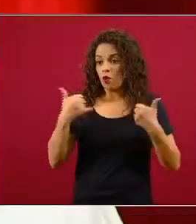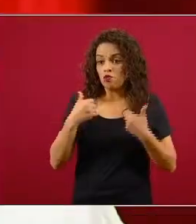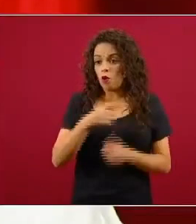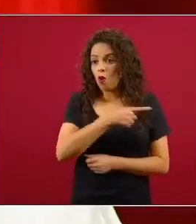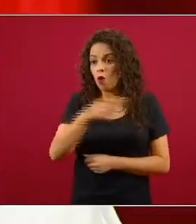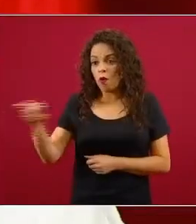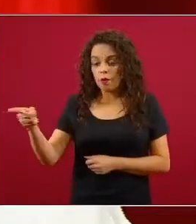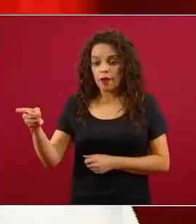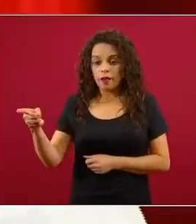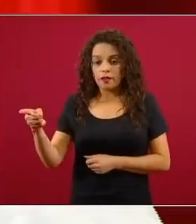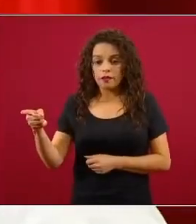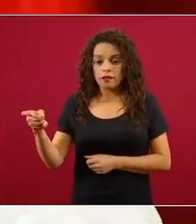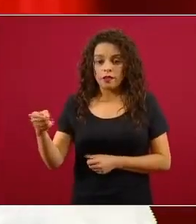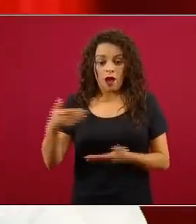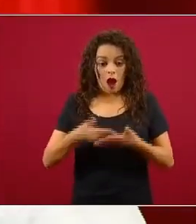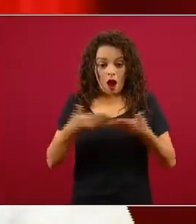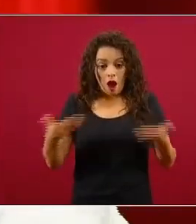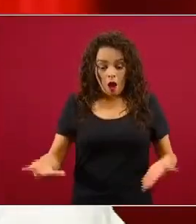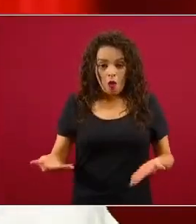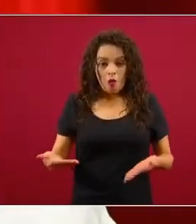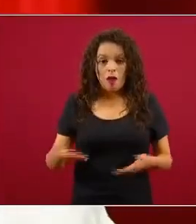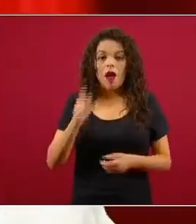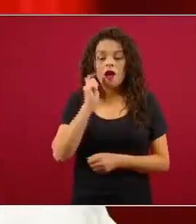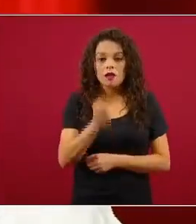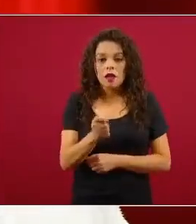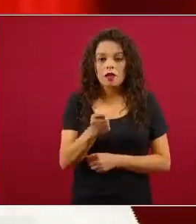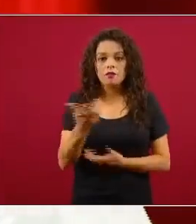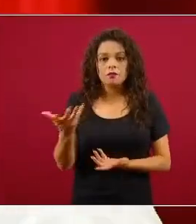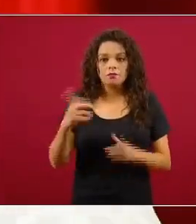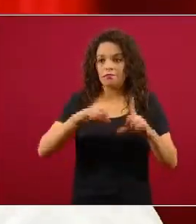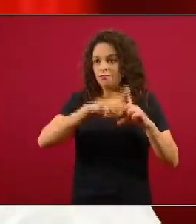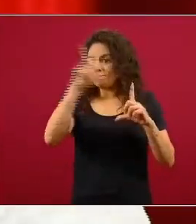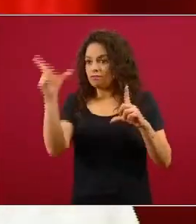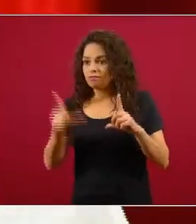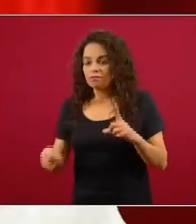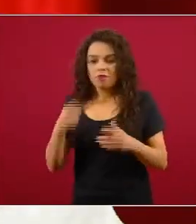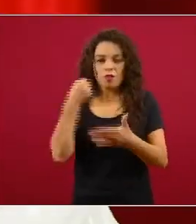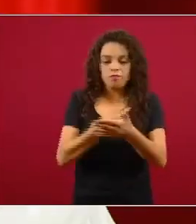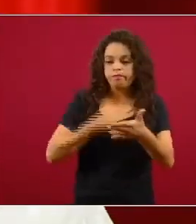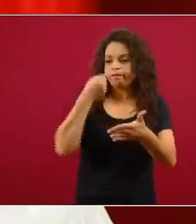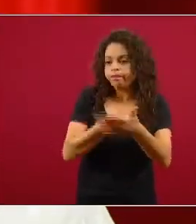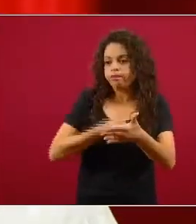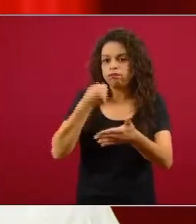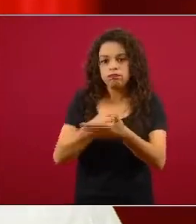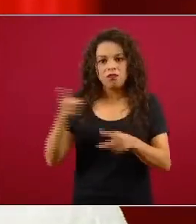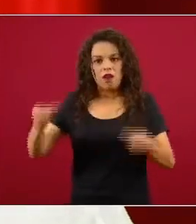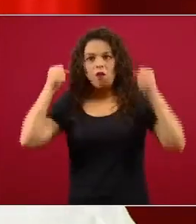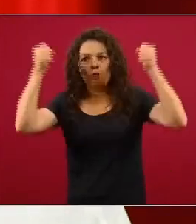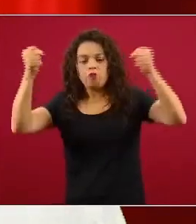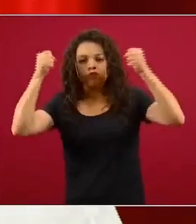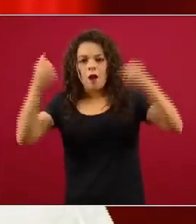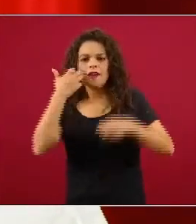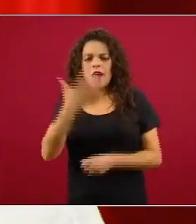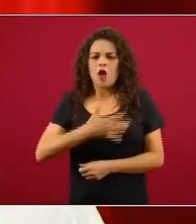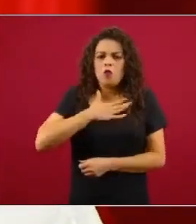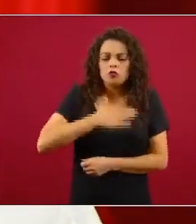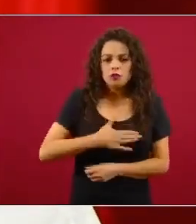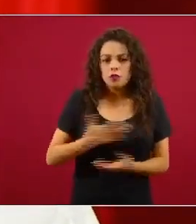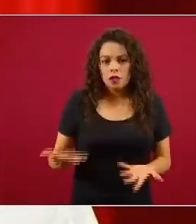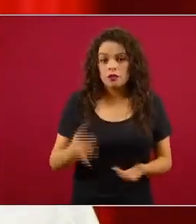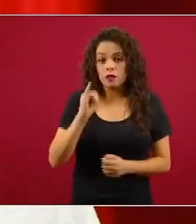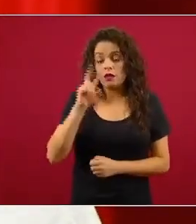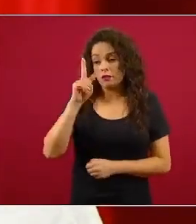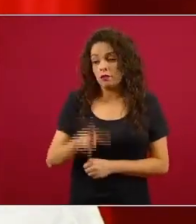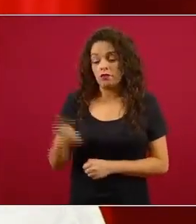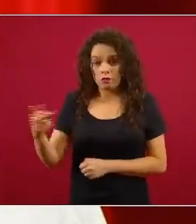diversidad sexual que hoy por hoy están en una batalla a nivel nacional y que nos sumamos a su reclamo de justicia por los asesinatos que